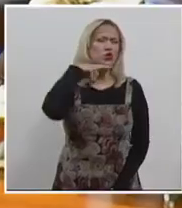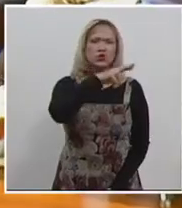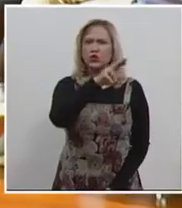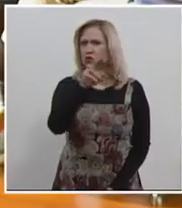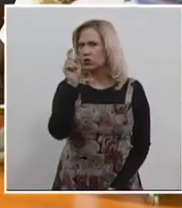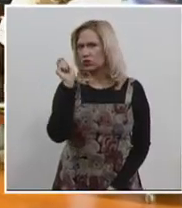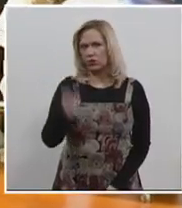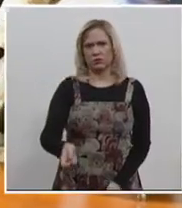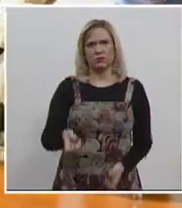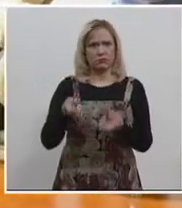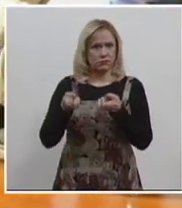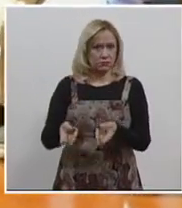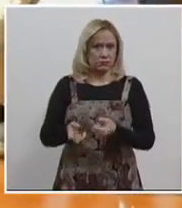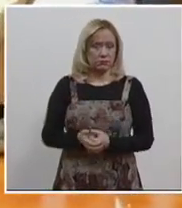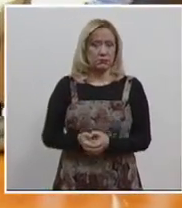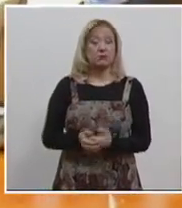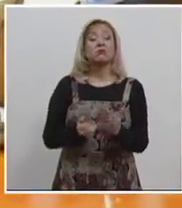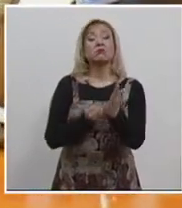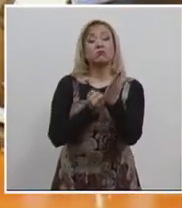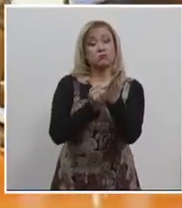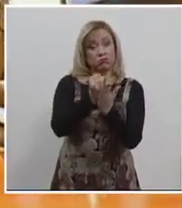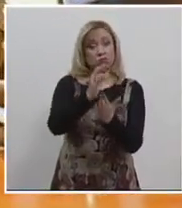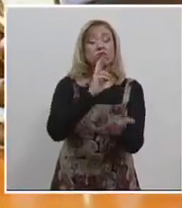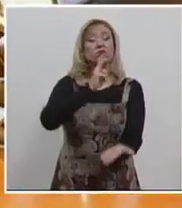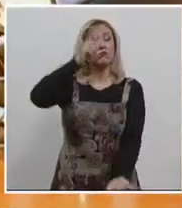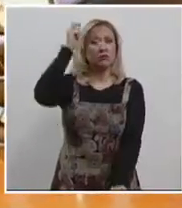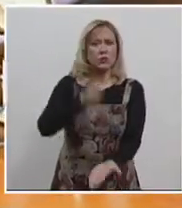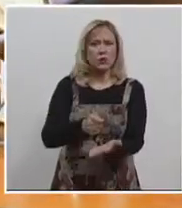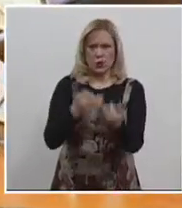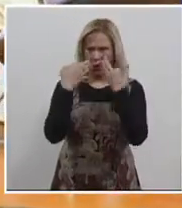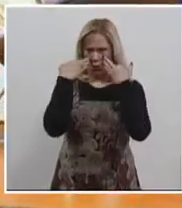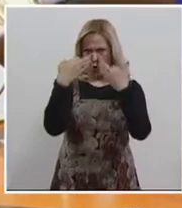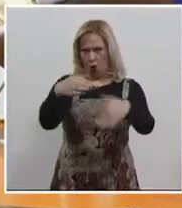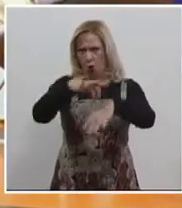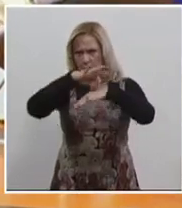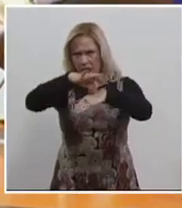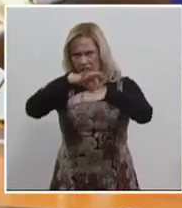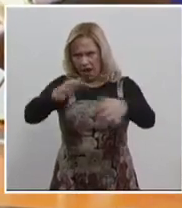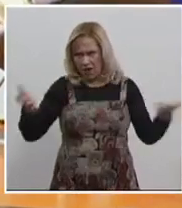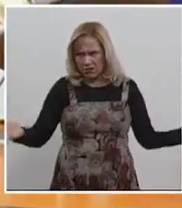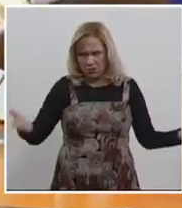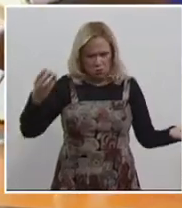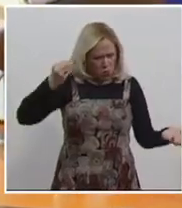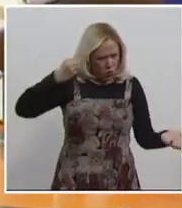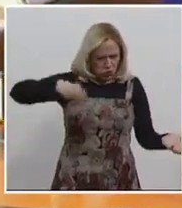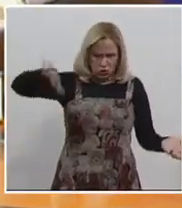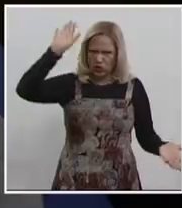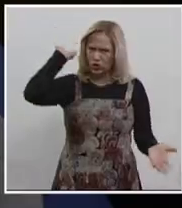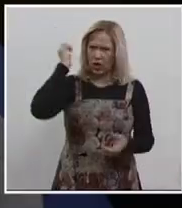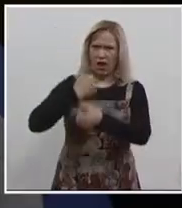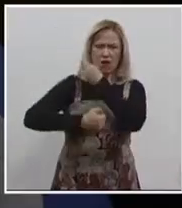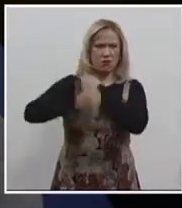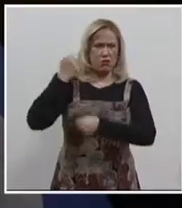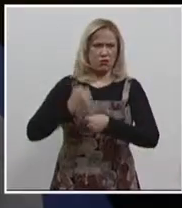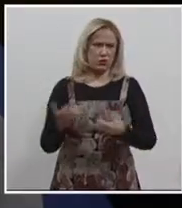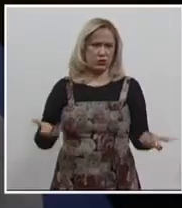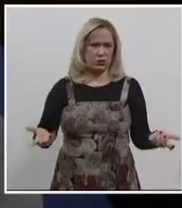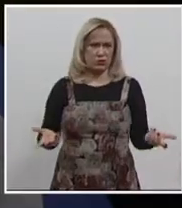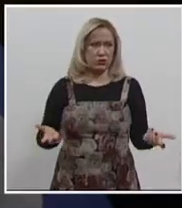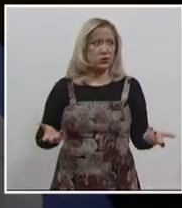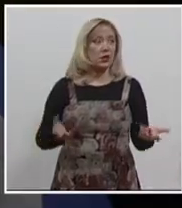posible. Y que las decisiones sean públicas. No, son públicas, desde hace mucho. Y no solamente